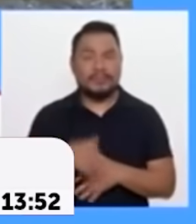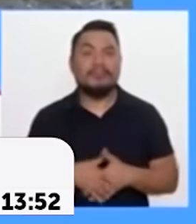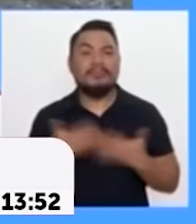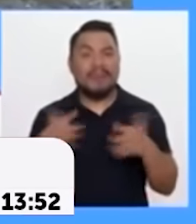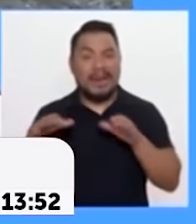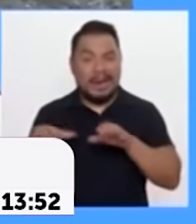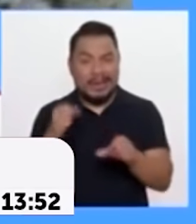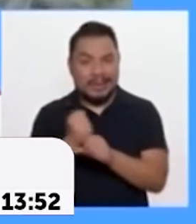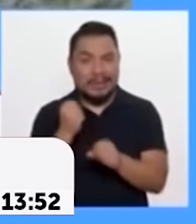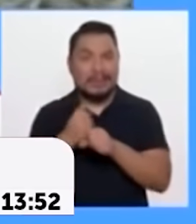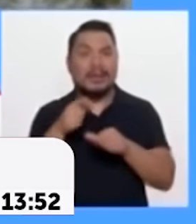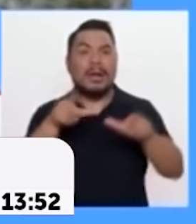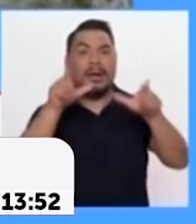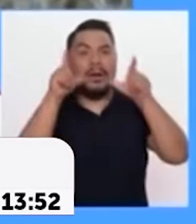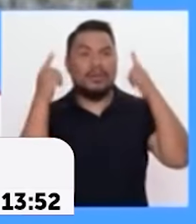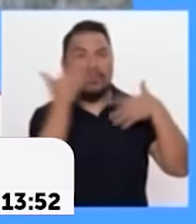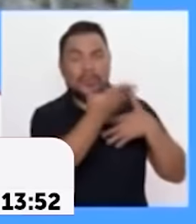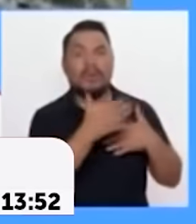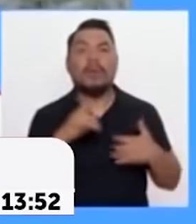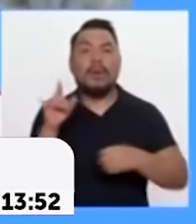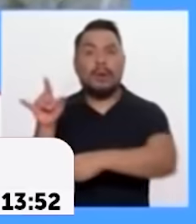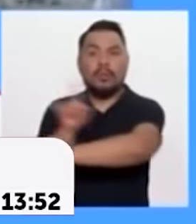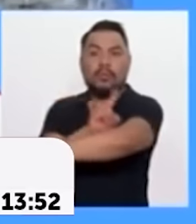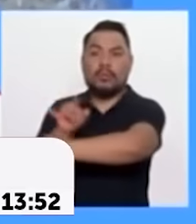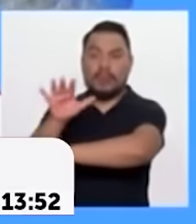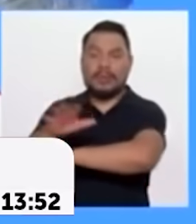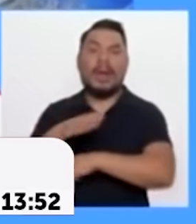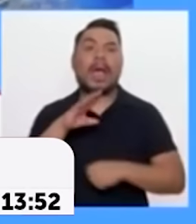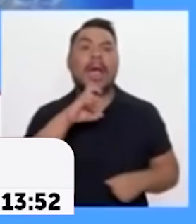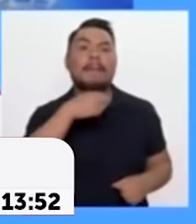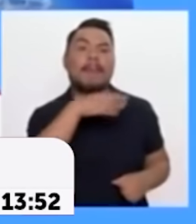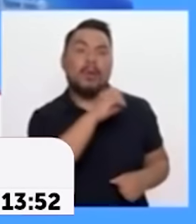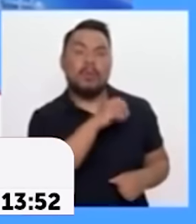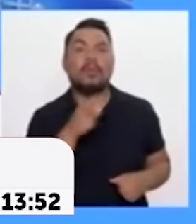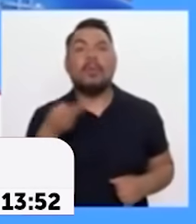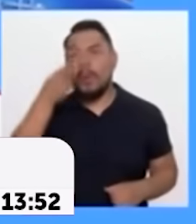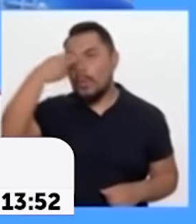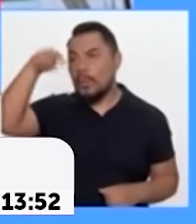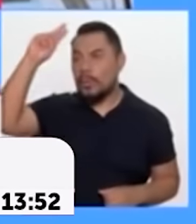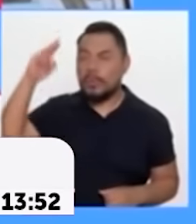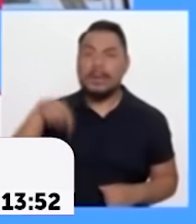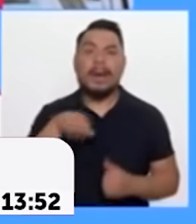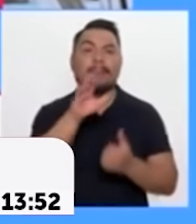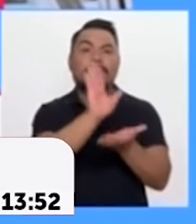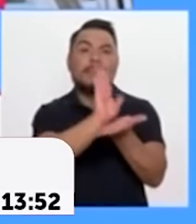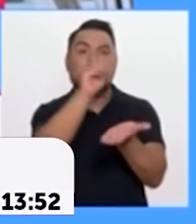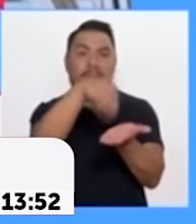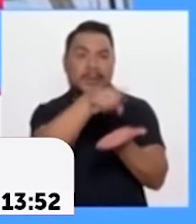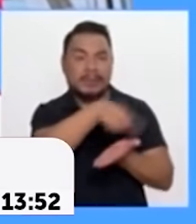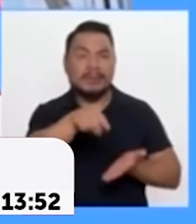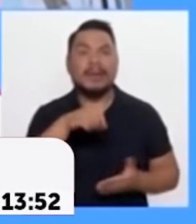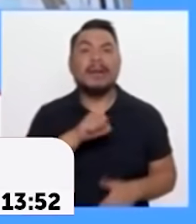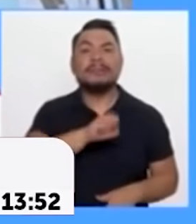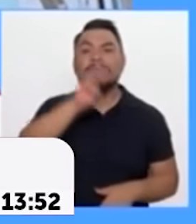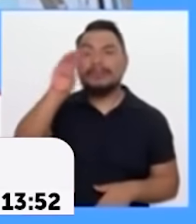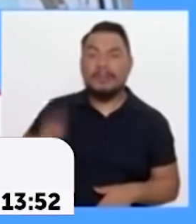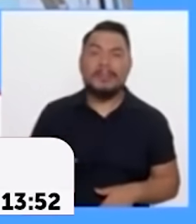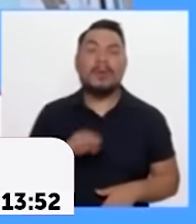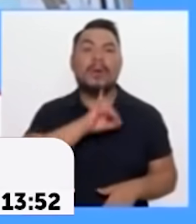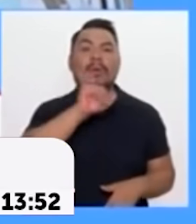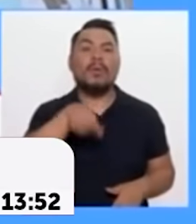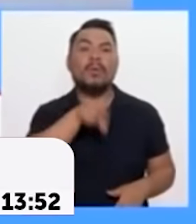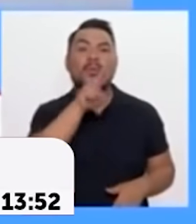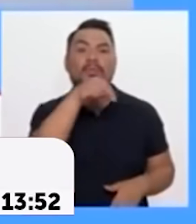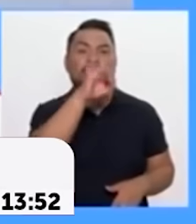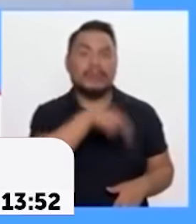Loreto, Ucayali, Pasco, Huánuco, Madre de Dios, San Martín, Junín y Cusco. Con